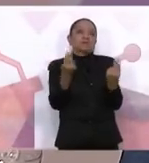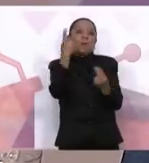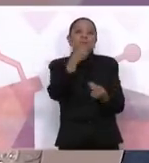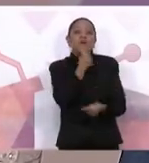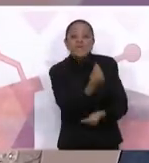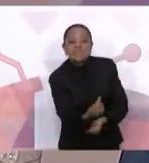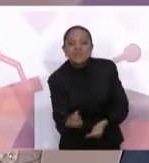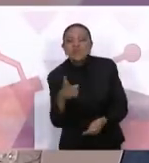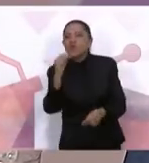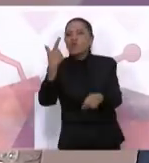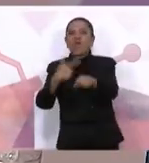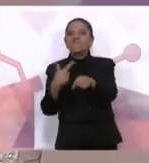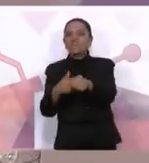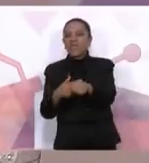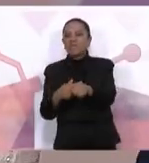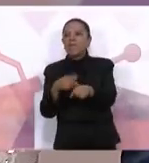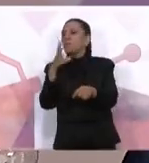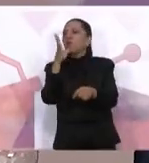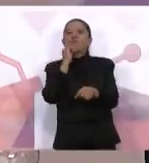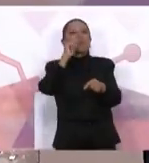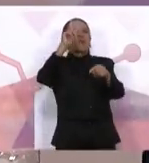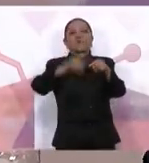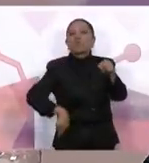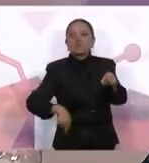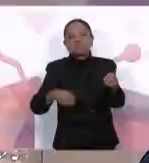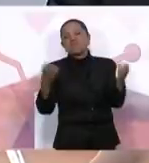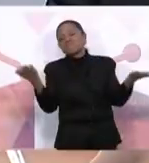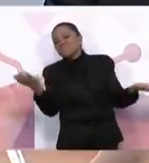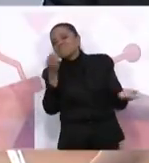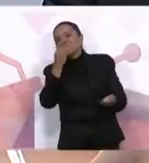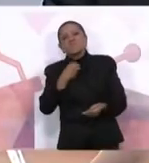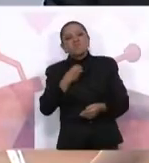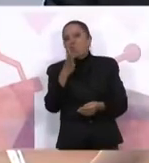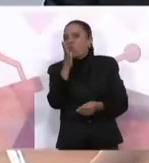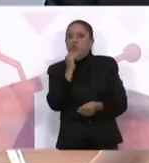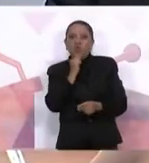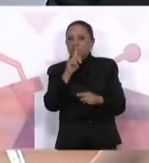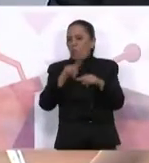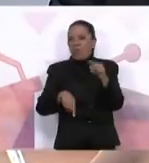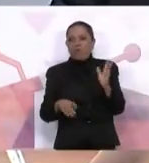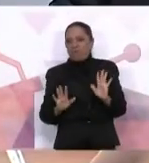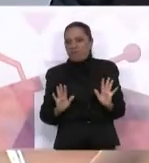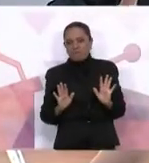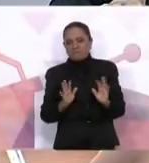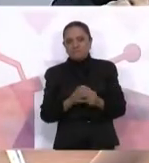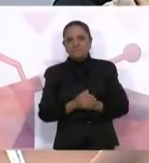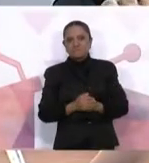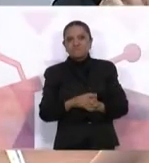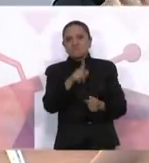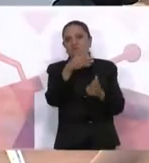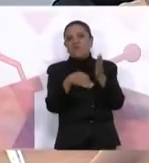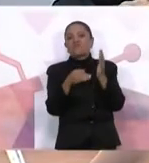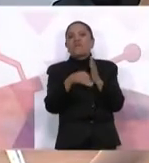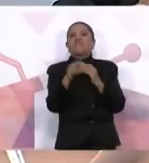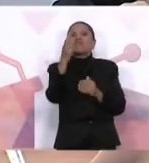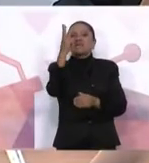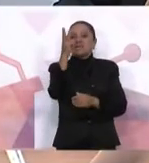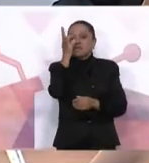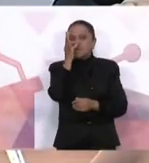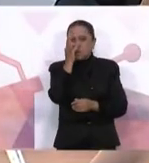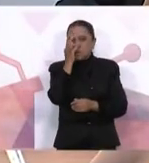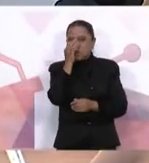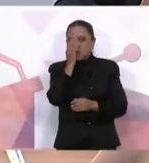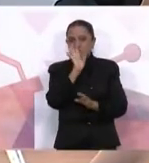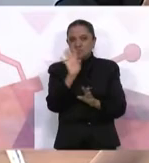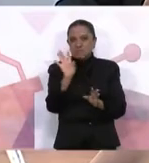pero no la podemos erradicar desgraciadamente que está en tres segundos y lo quiero utilizar más adelante como candidato ponente si la que le